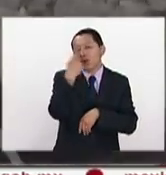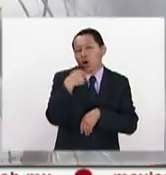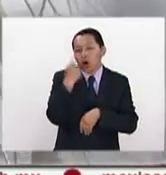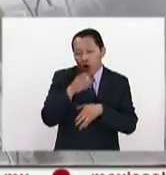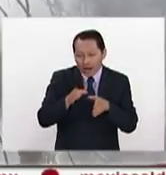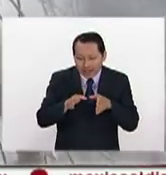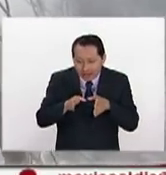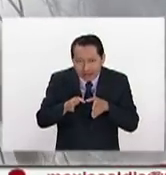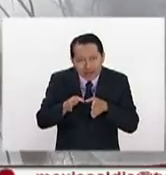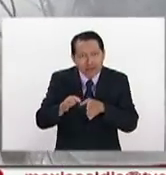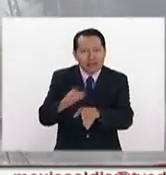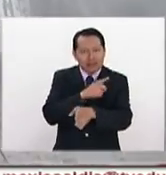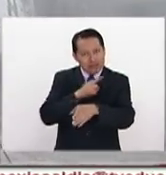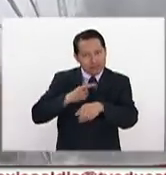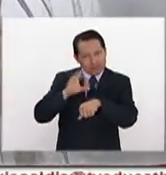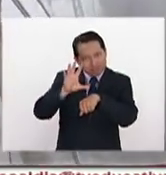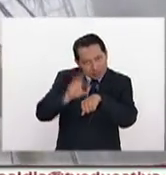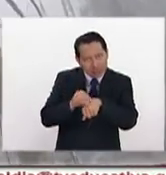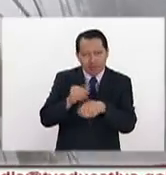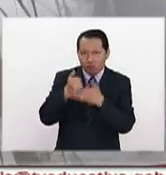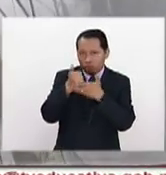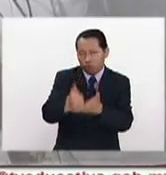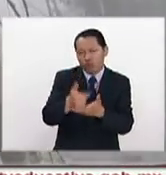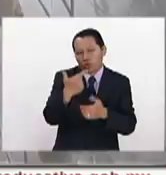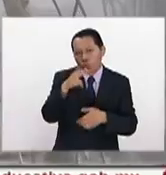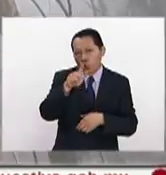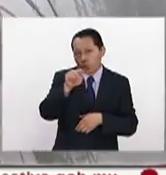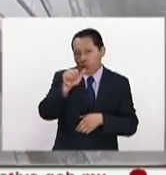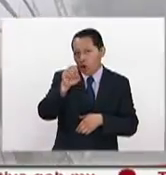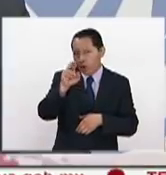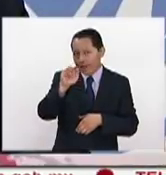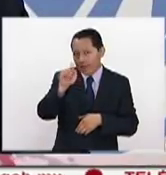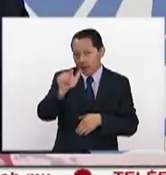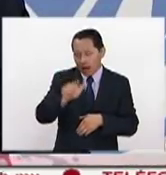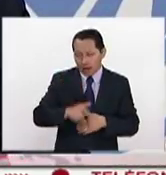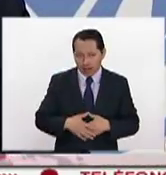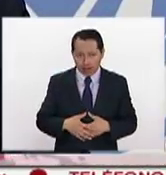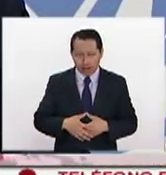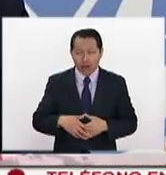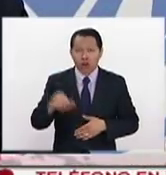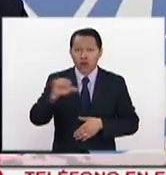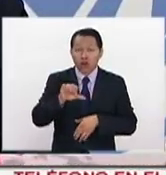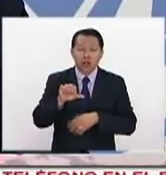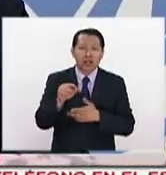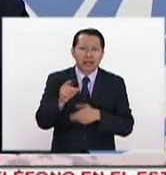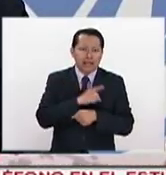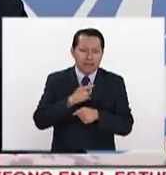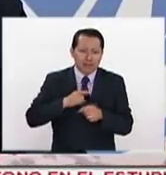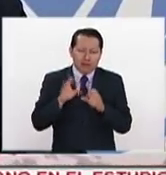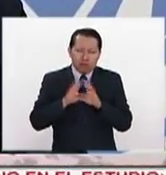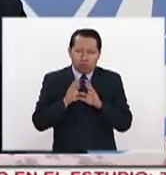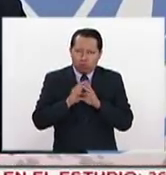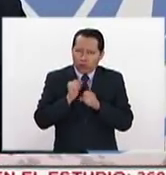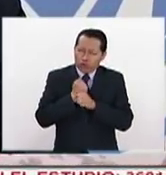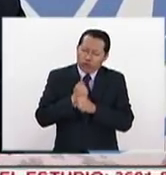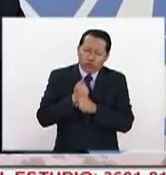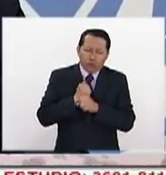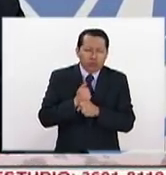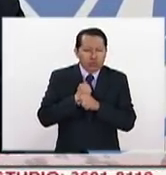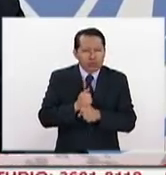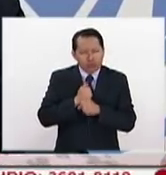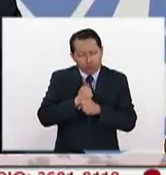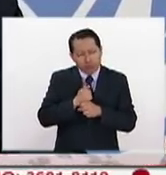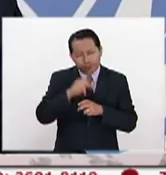corredor humanitario en la región de Guta Oriental. Hoy la prioridad debe ser detener el sufrimiento y la tragedia